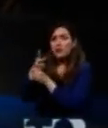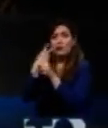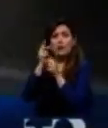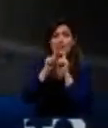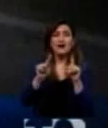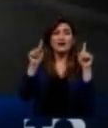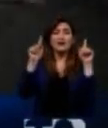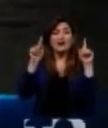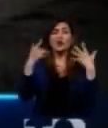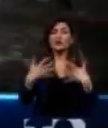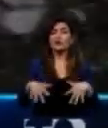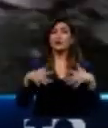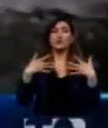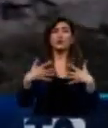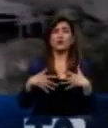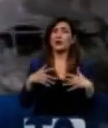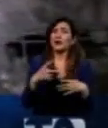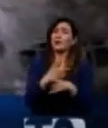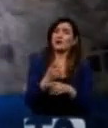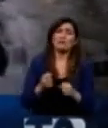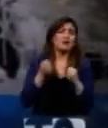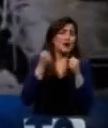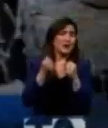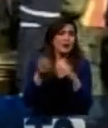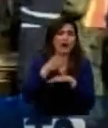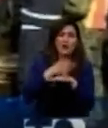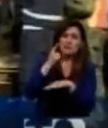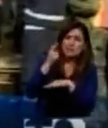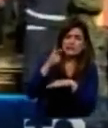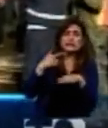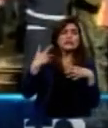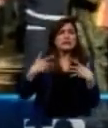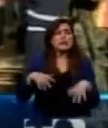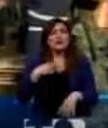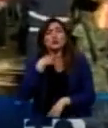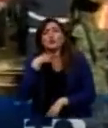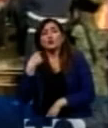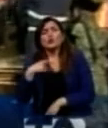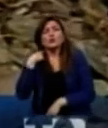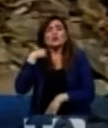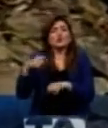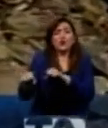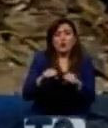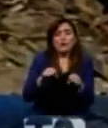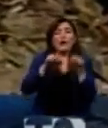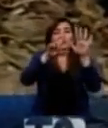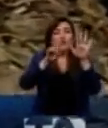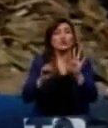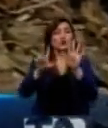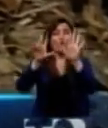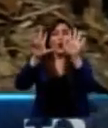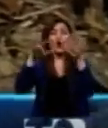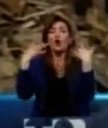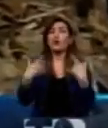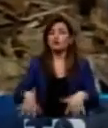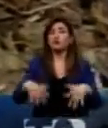empezaron a publicarse. Nadie imaginó la magnitud de lo que había pasado. Nadie imaginó que fue un terremoto. 7.8 grados